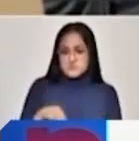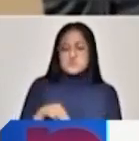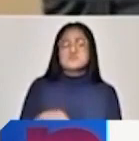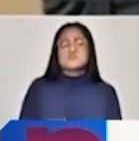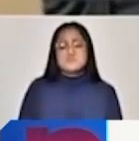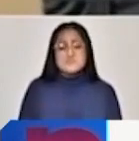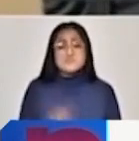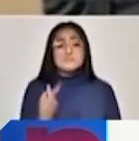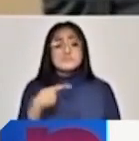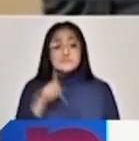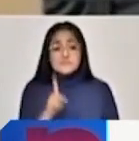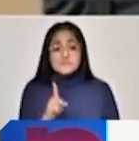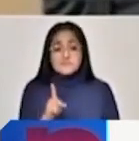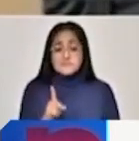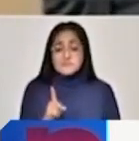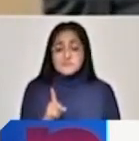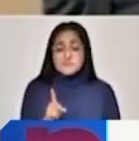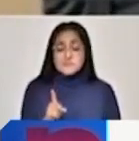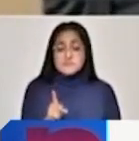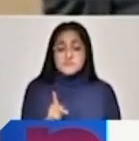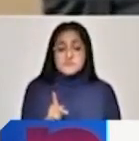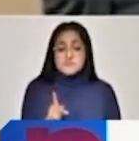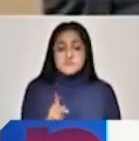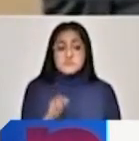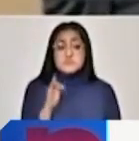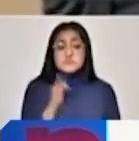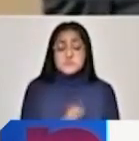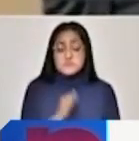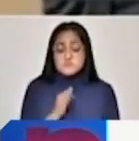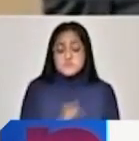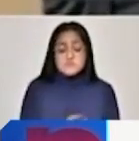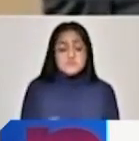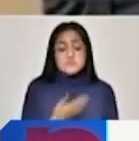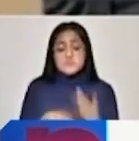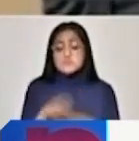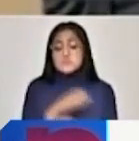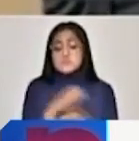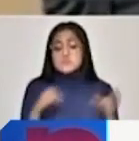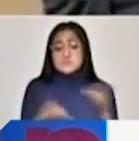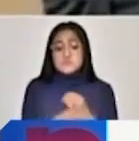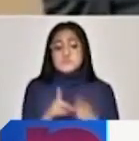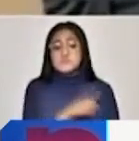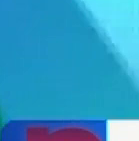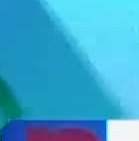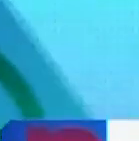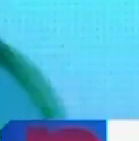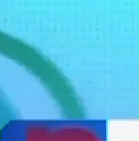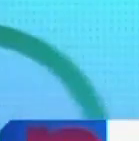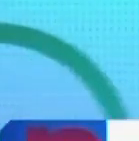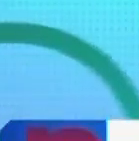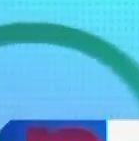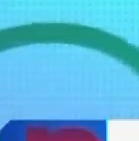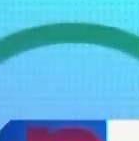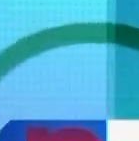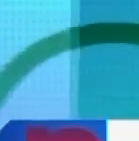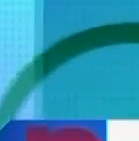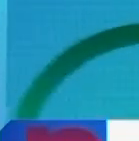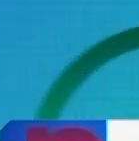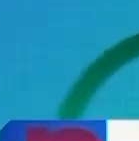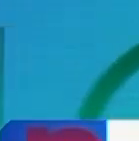Pero lo hacemos con el ánimo de que las cosas salgan mejor. Hay que